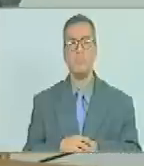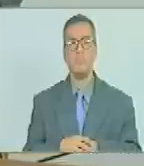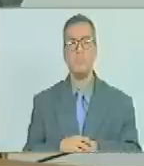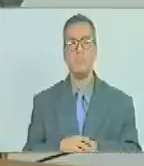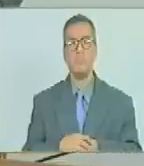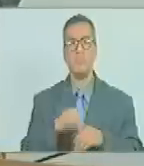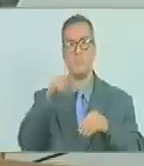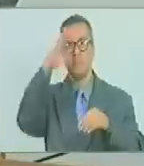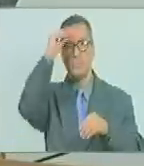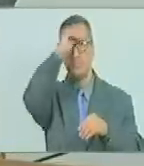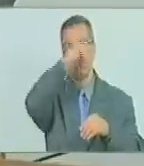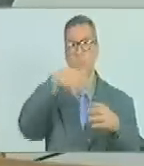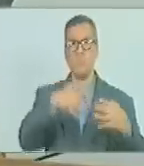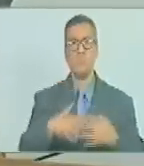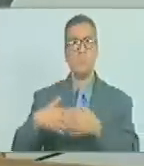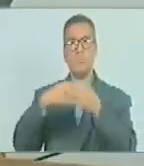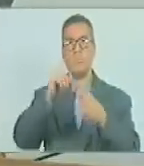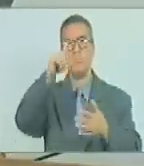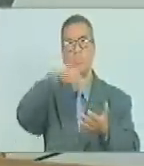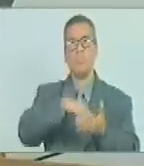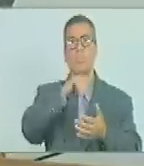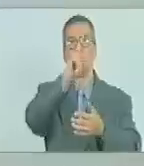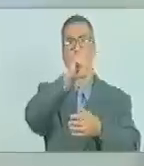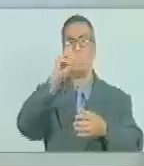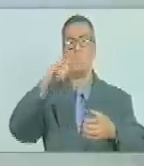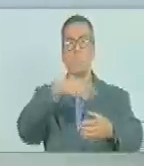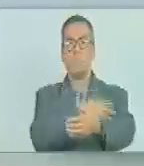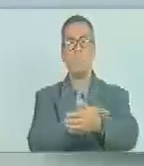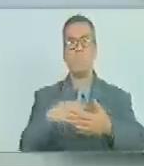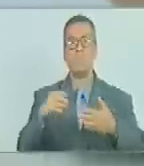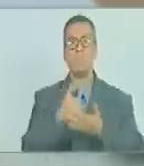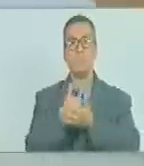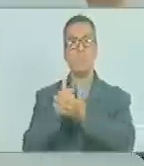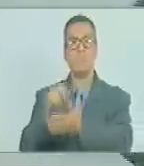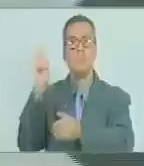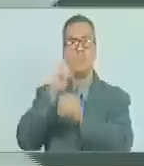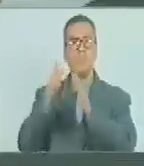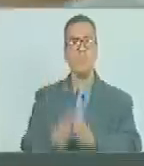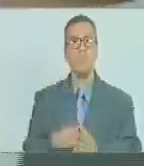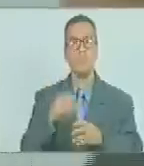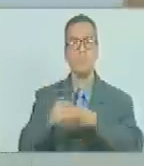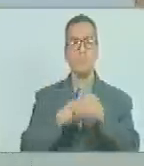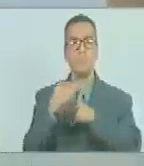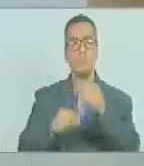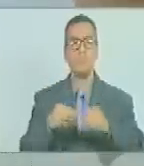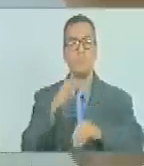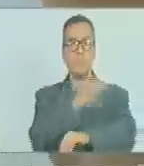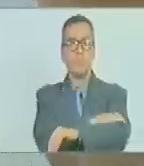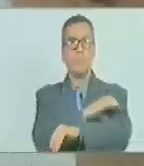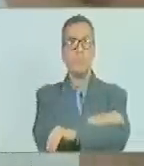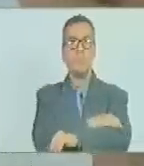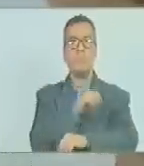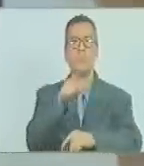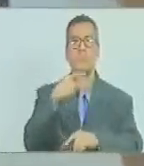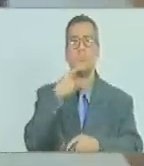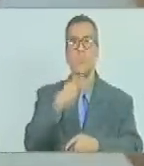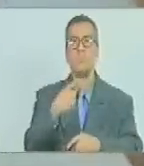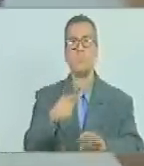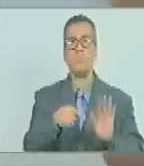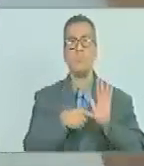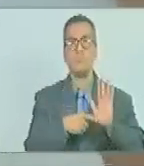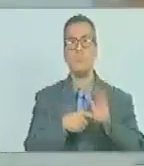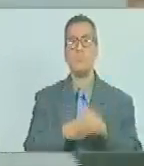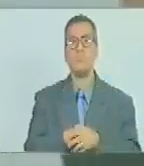Trump, Estados Unidos ha entregado 1.200 millones de dólares en ayudas para Venezuela gestionadas por la oposición. Confesión de